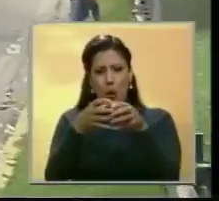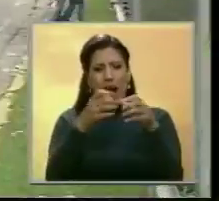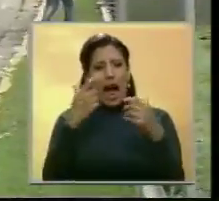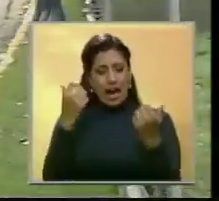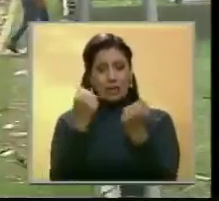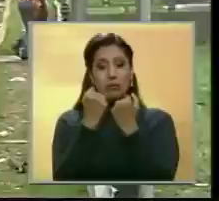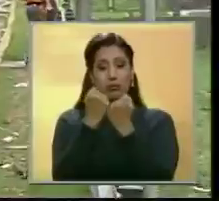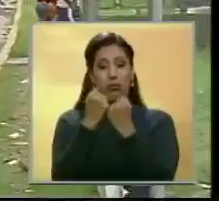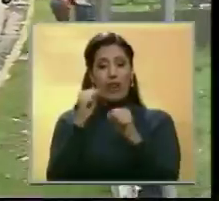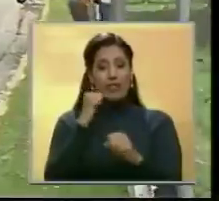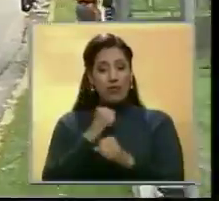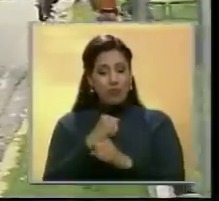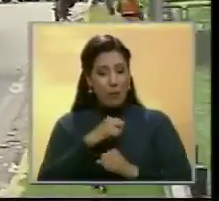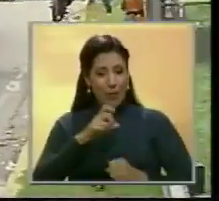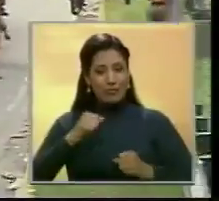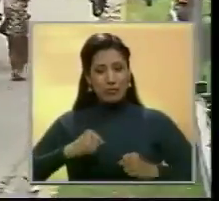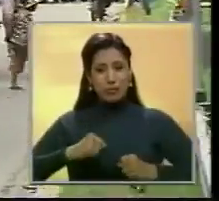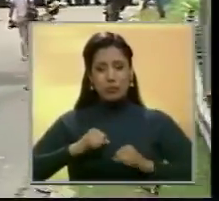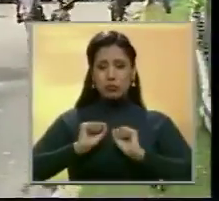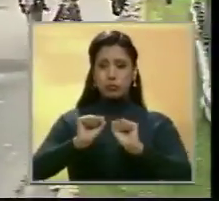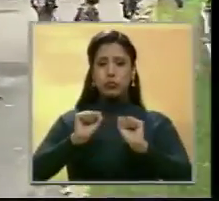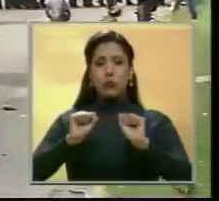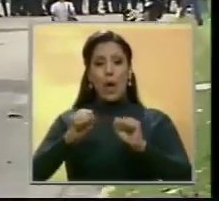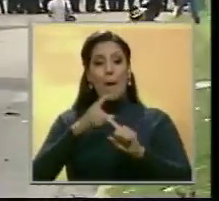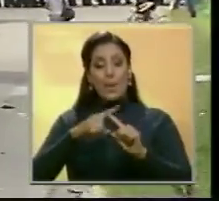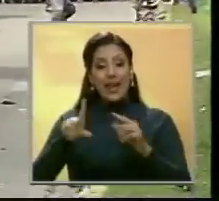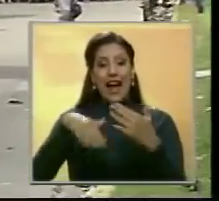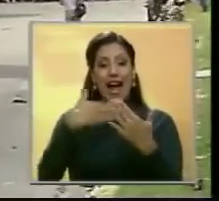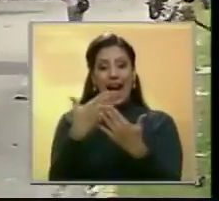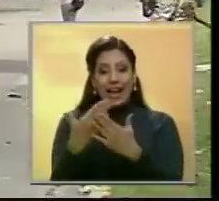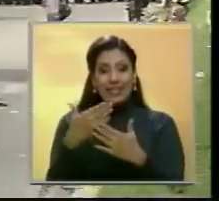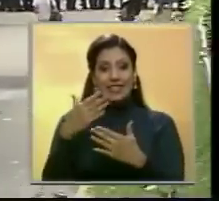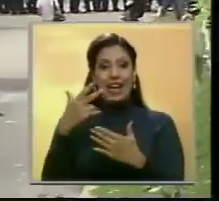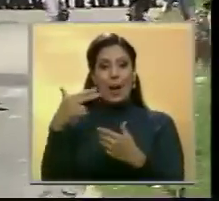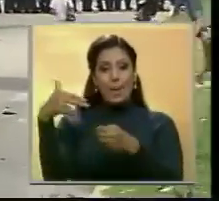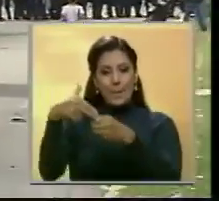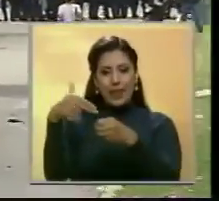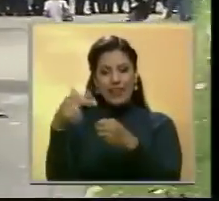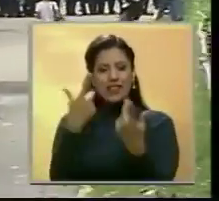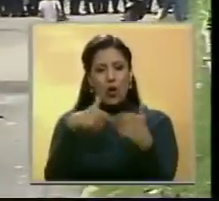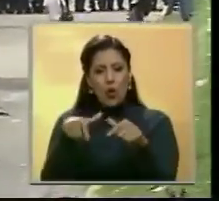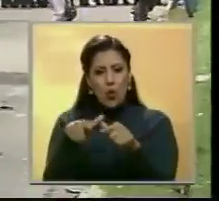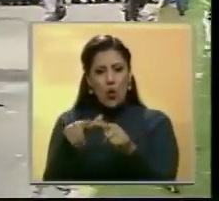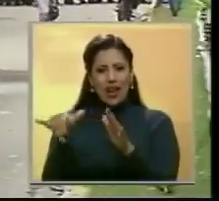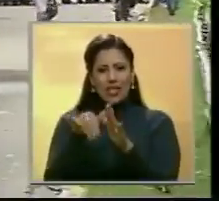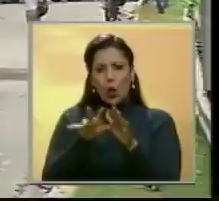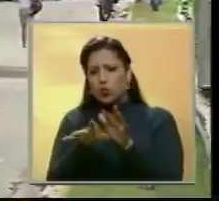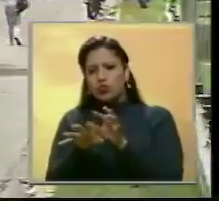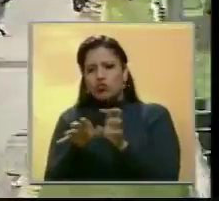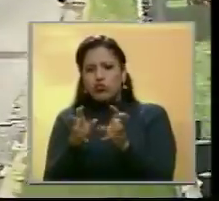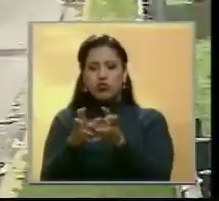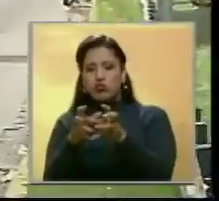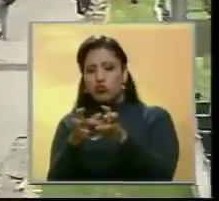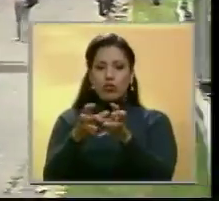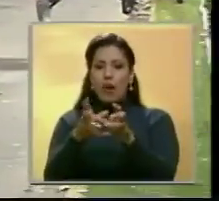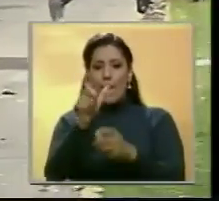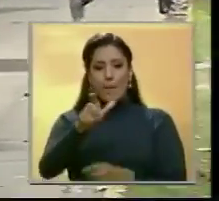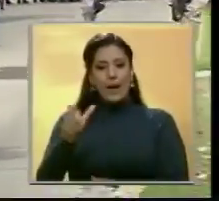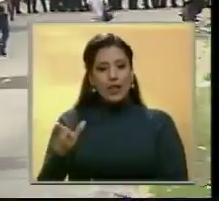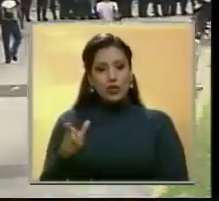fuerte cordón policial, se ha movilizado hacia la campiña una parte de las